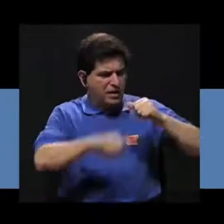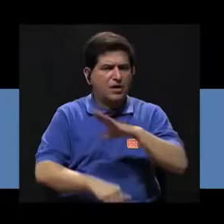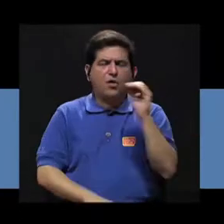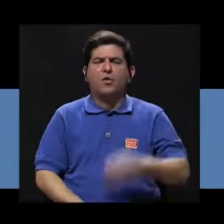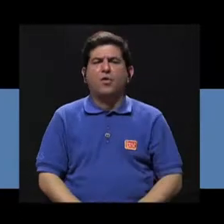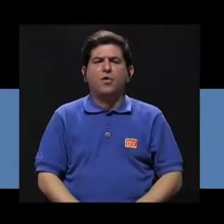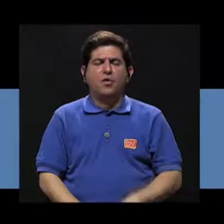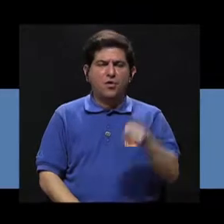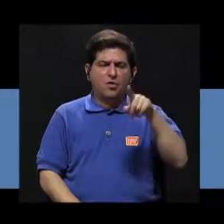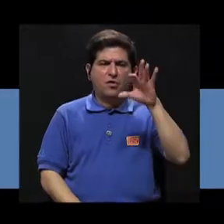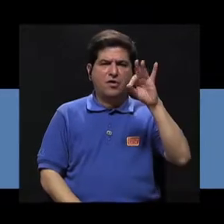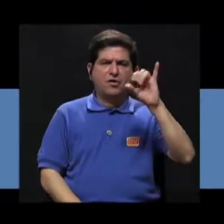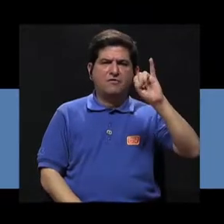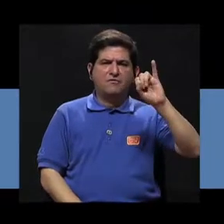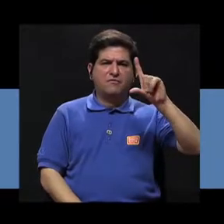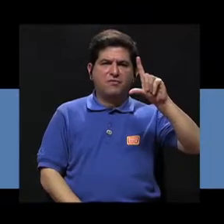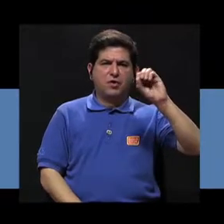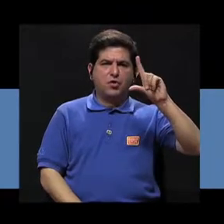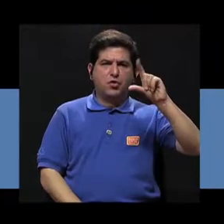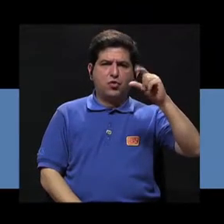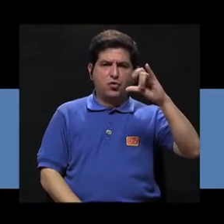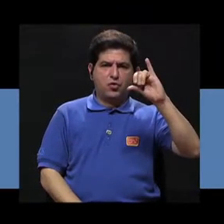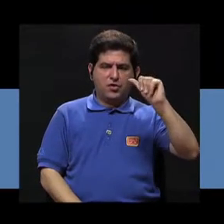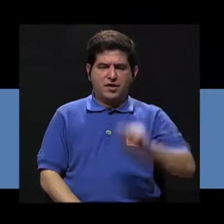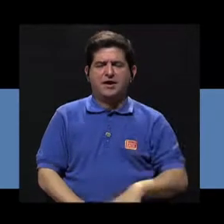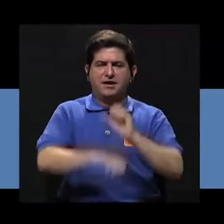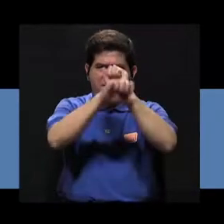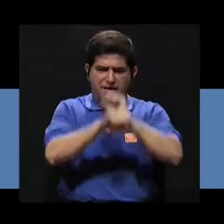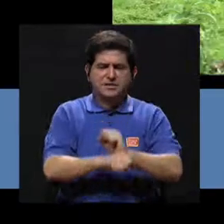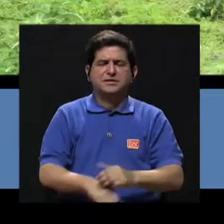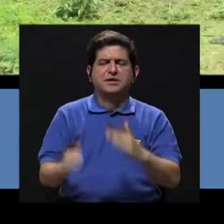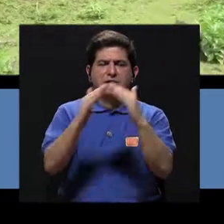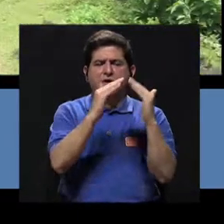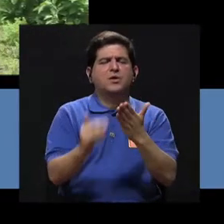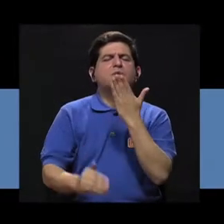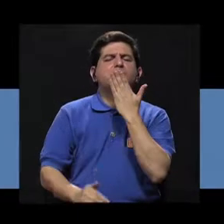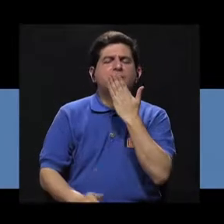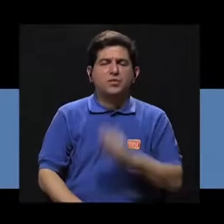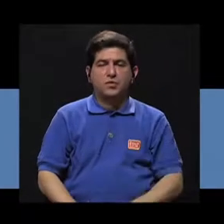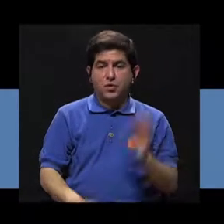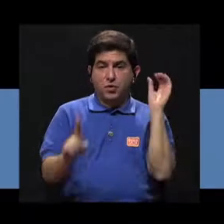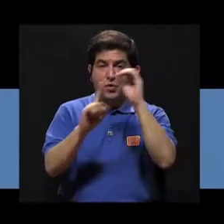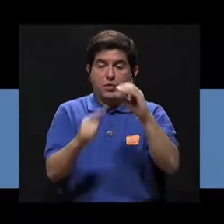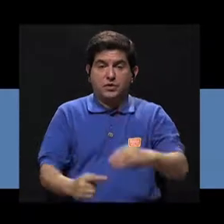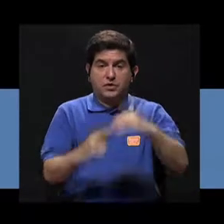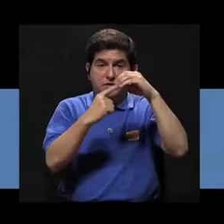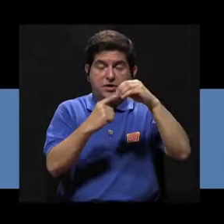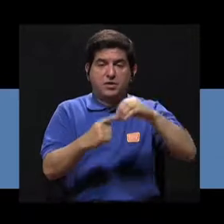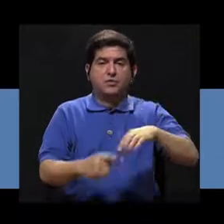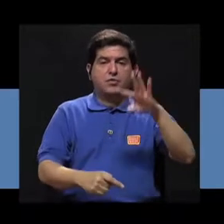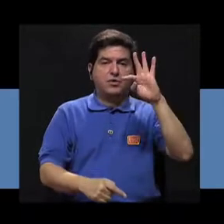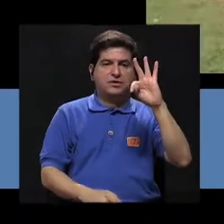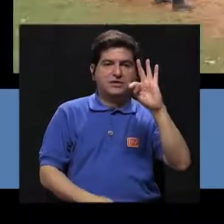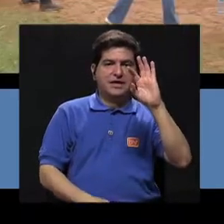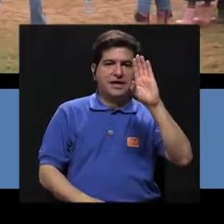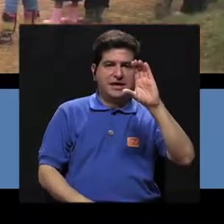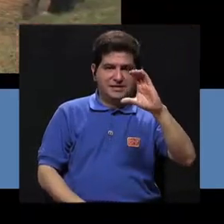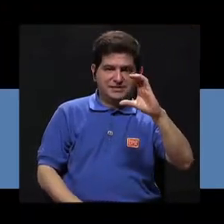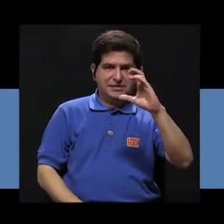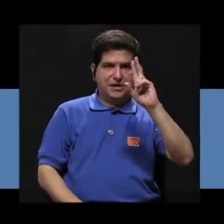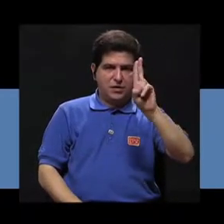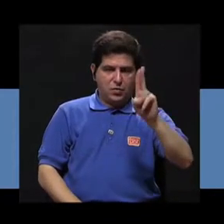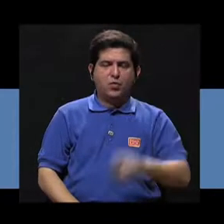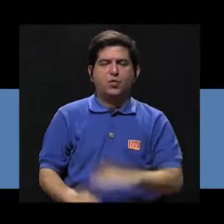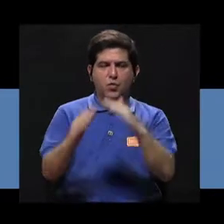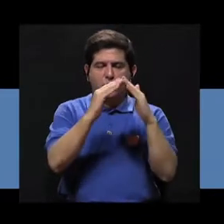filología clásica. Las poblaciones indígenas, bueno, que son como uno de los objetivos principales del TCU, se trabaja